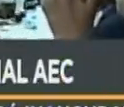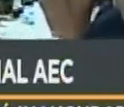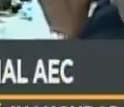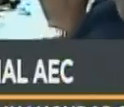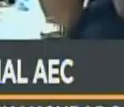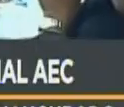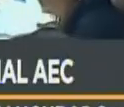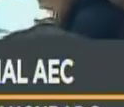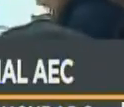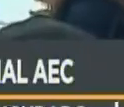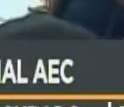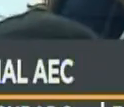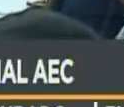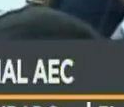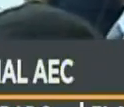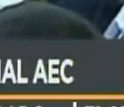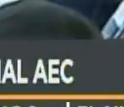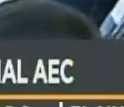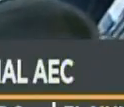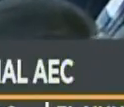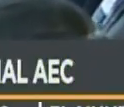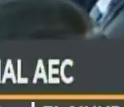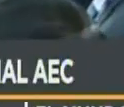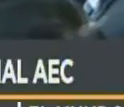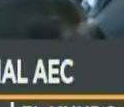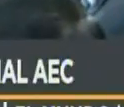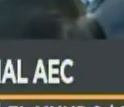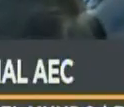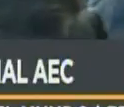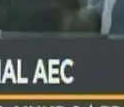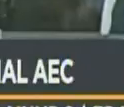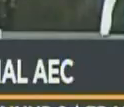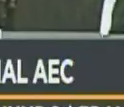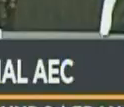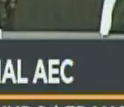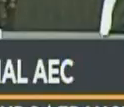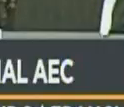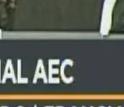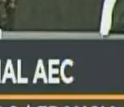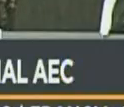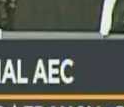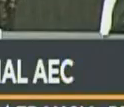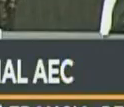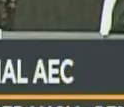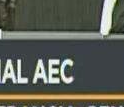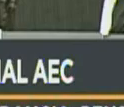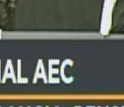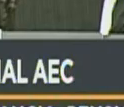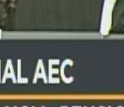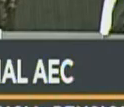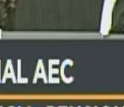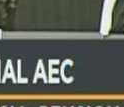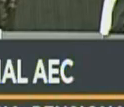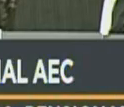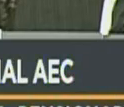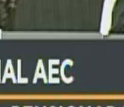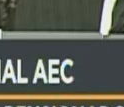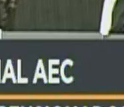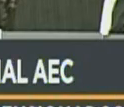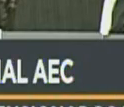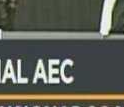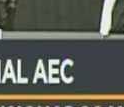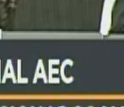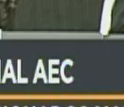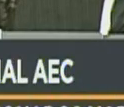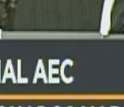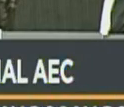en un camino, en una ruta tan clara y tan sencilla como es el Acuerdo de París. No muestran voluntad ni siquiera para ello.